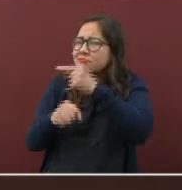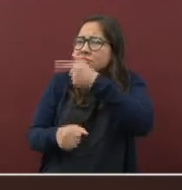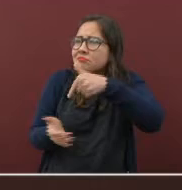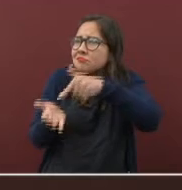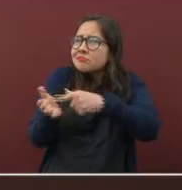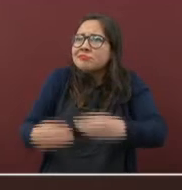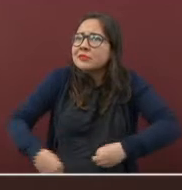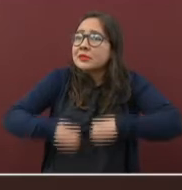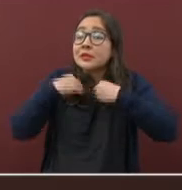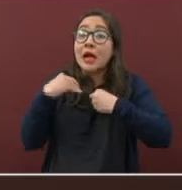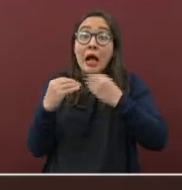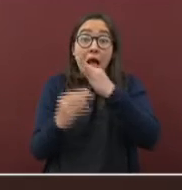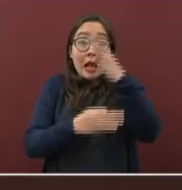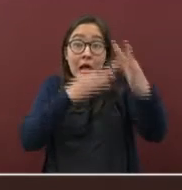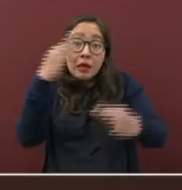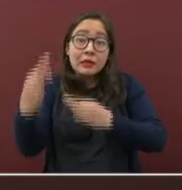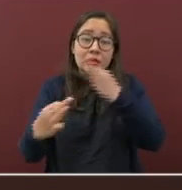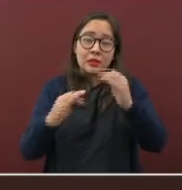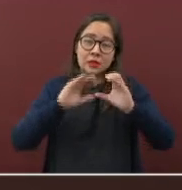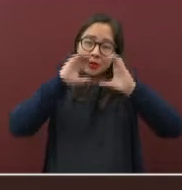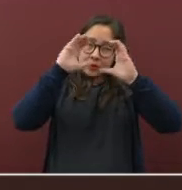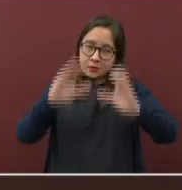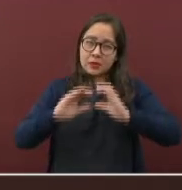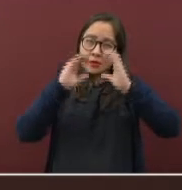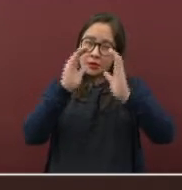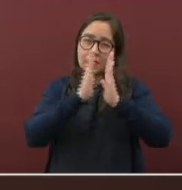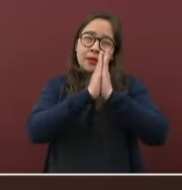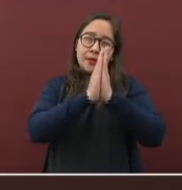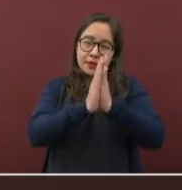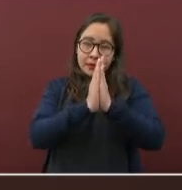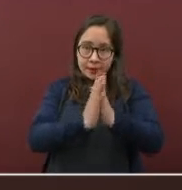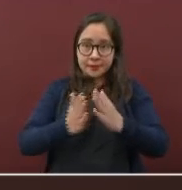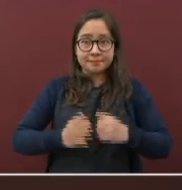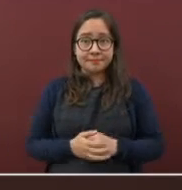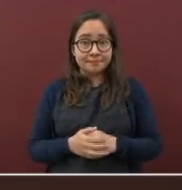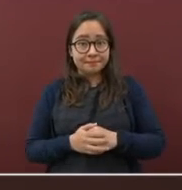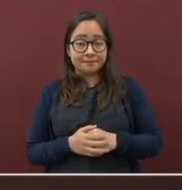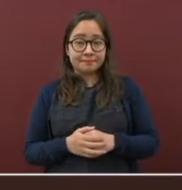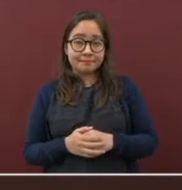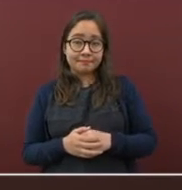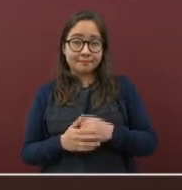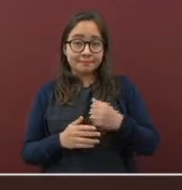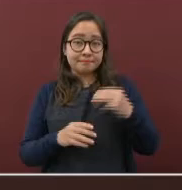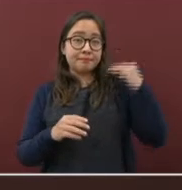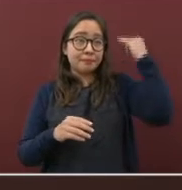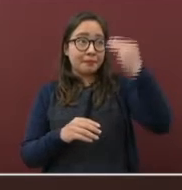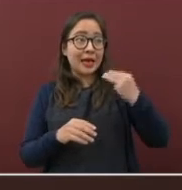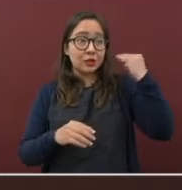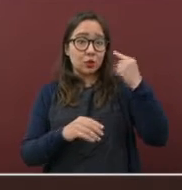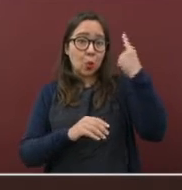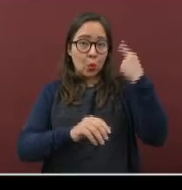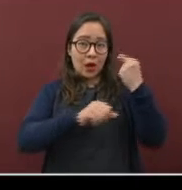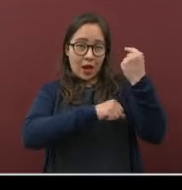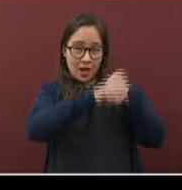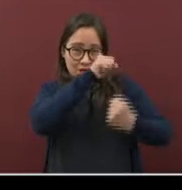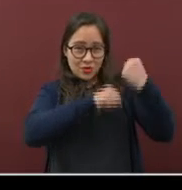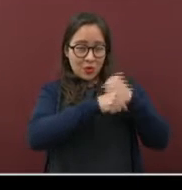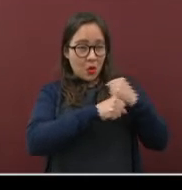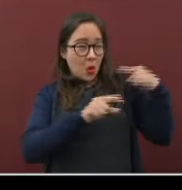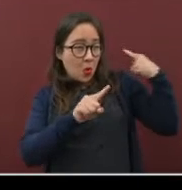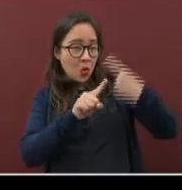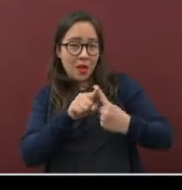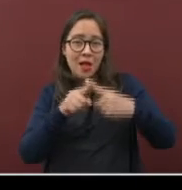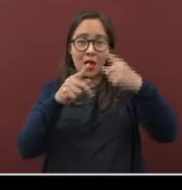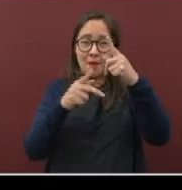lo difundan y tomen sus precauciones desde el inicio de la pandemia en el estado son los municipios del centro